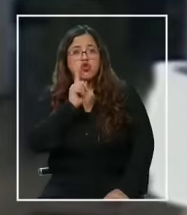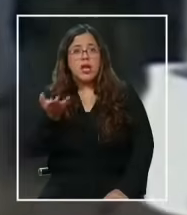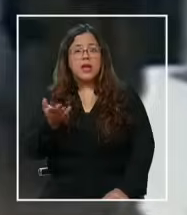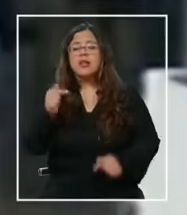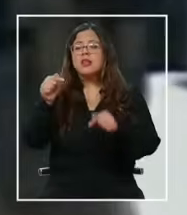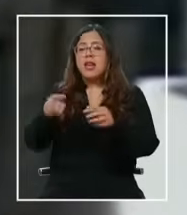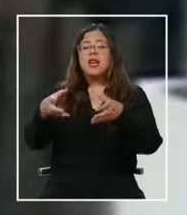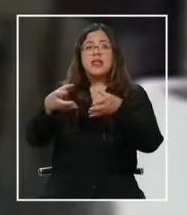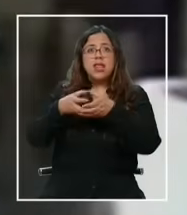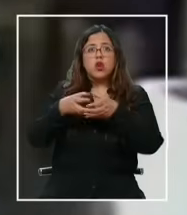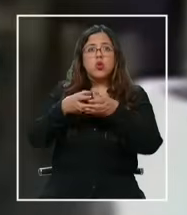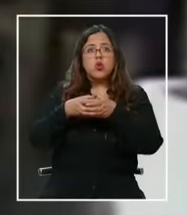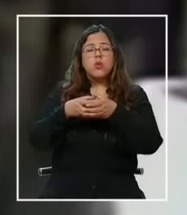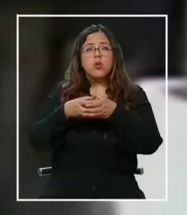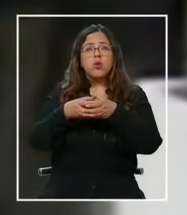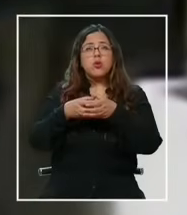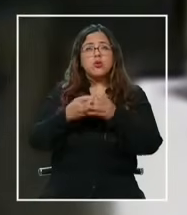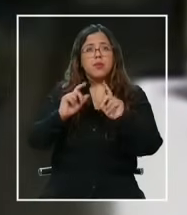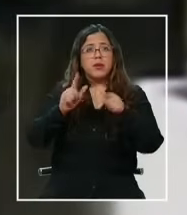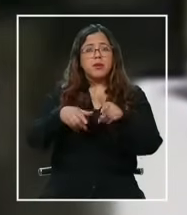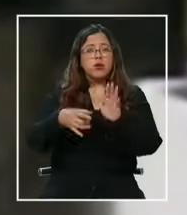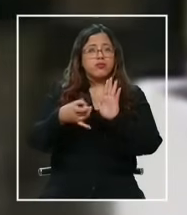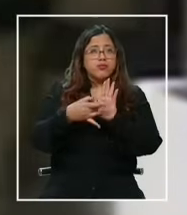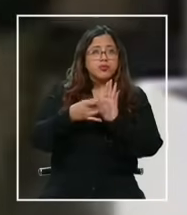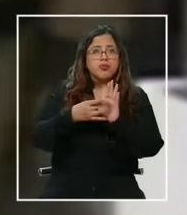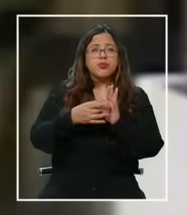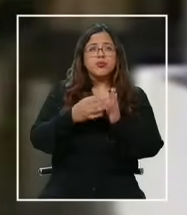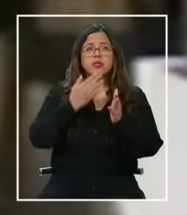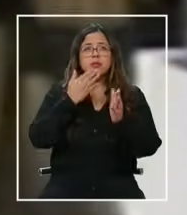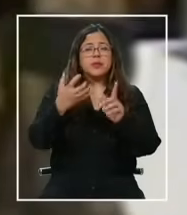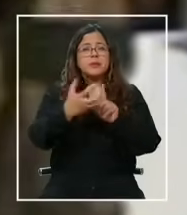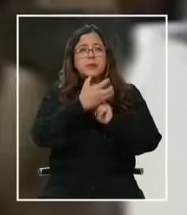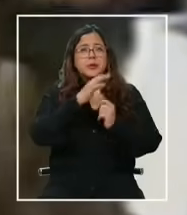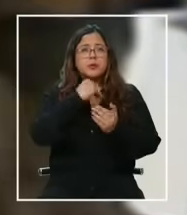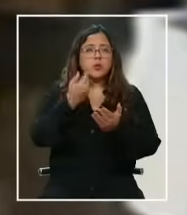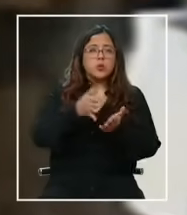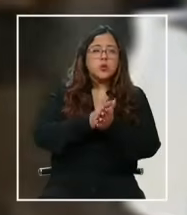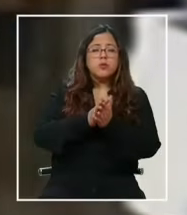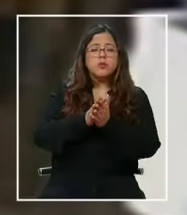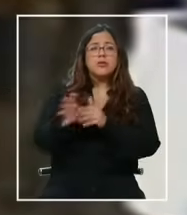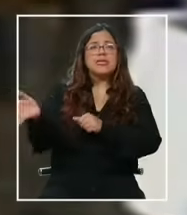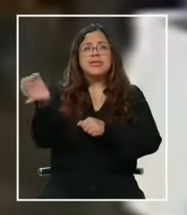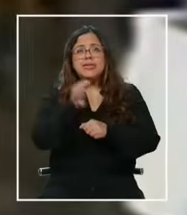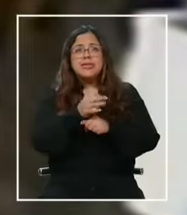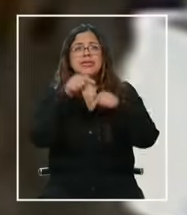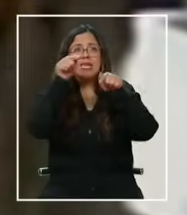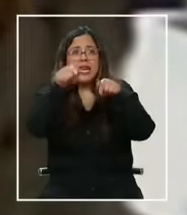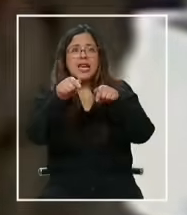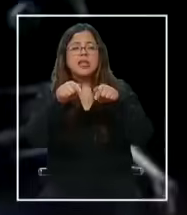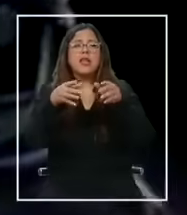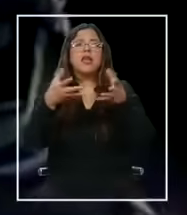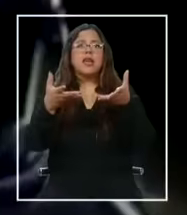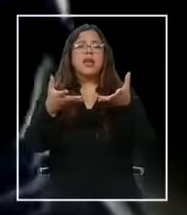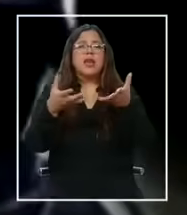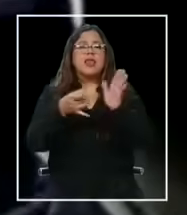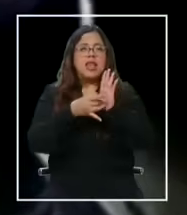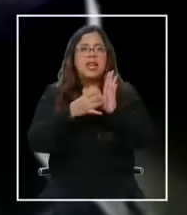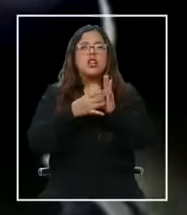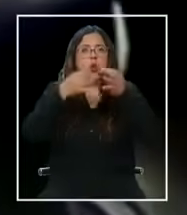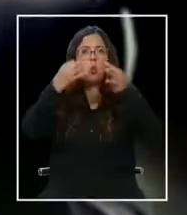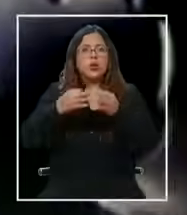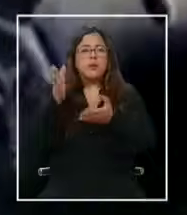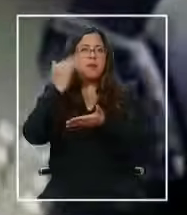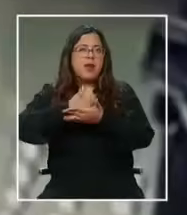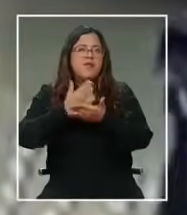desde el equipo de crimen organizado y homicidios de la región metropolitana sostienen que el crimen se organizó desde Venezuela y apuntan una